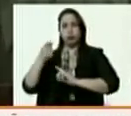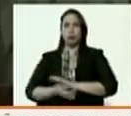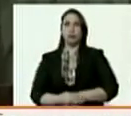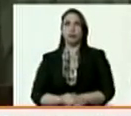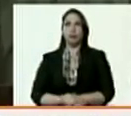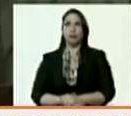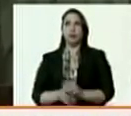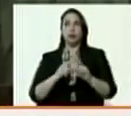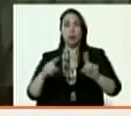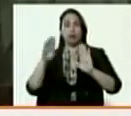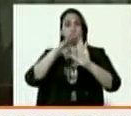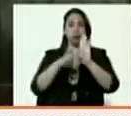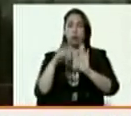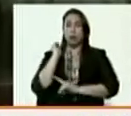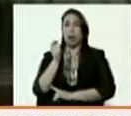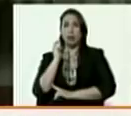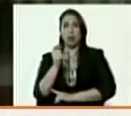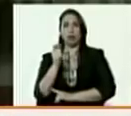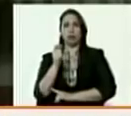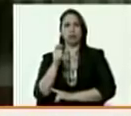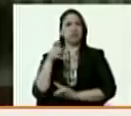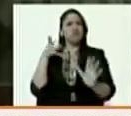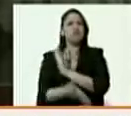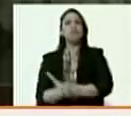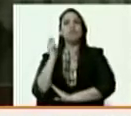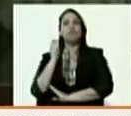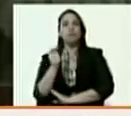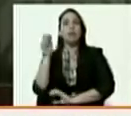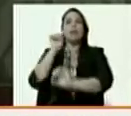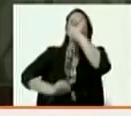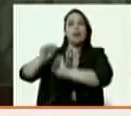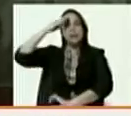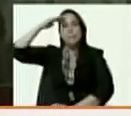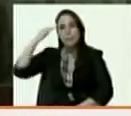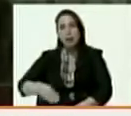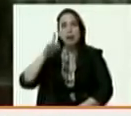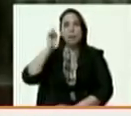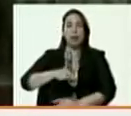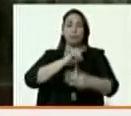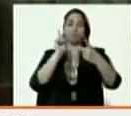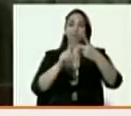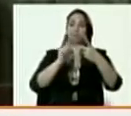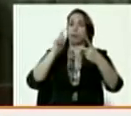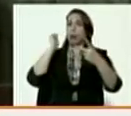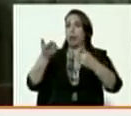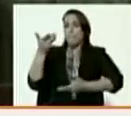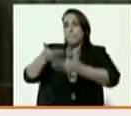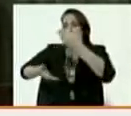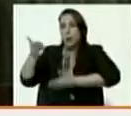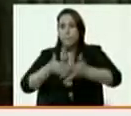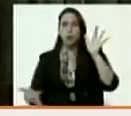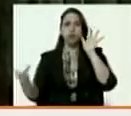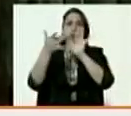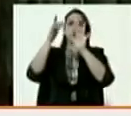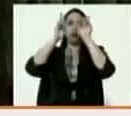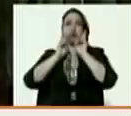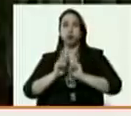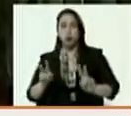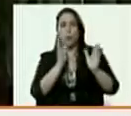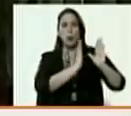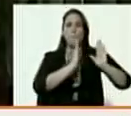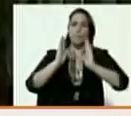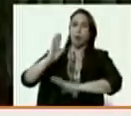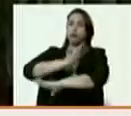Prepararnos para cumplir esa tarea, la tarea de la defensa militar, la tarea de la cooperación en el mantenimiento del orden